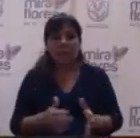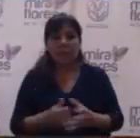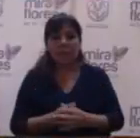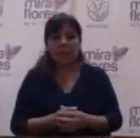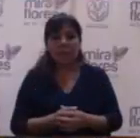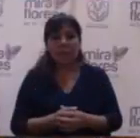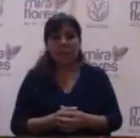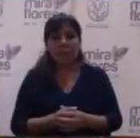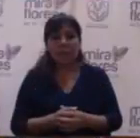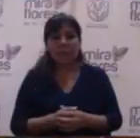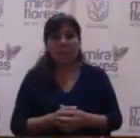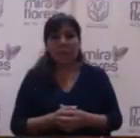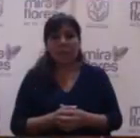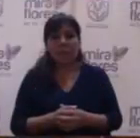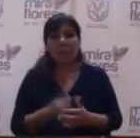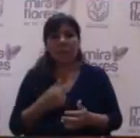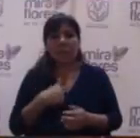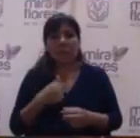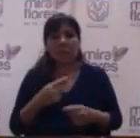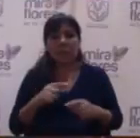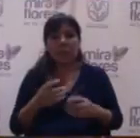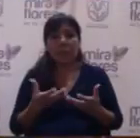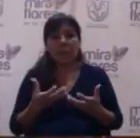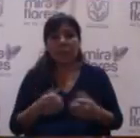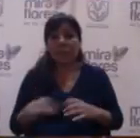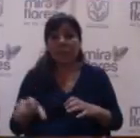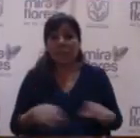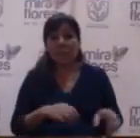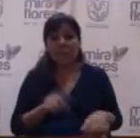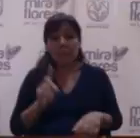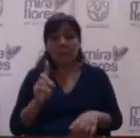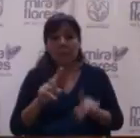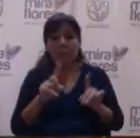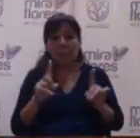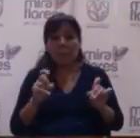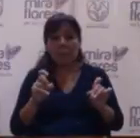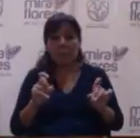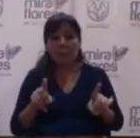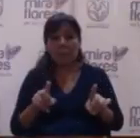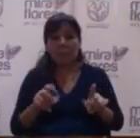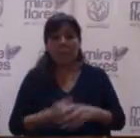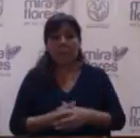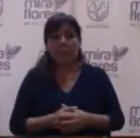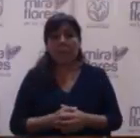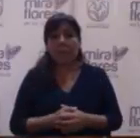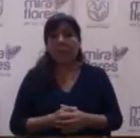Por su intermedio, una pregunta al coronel.